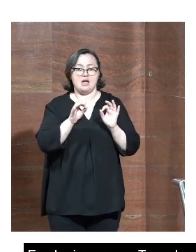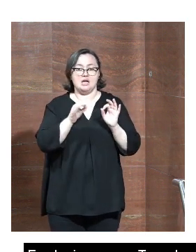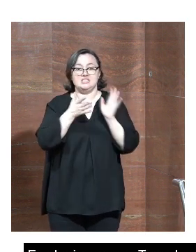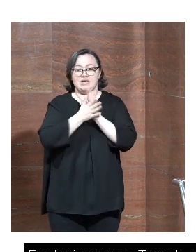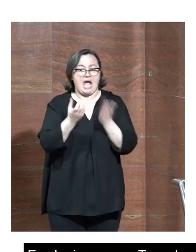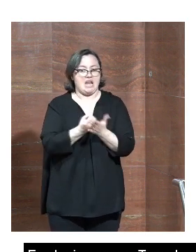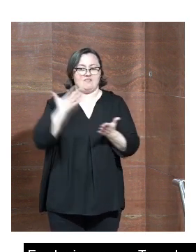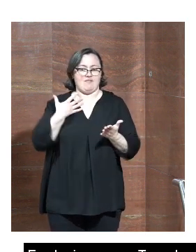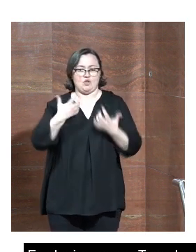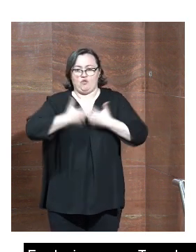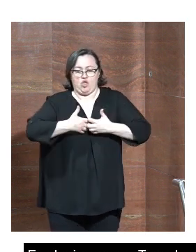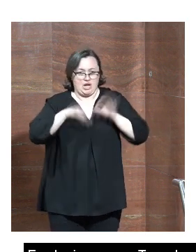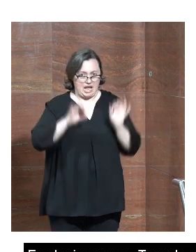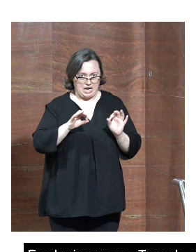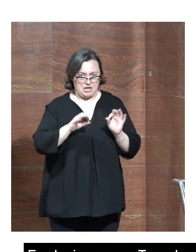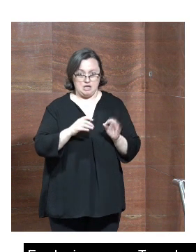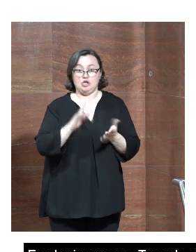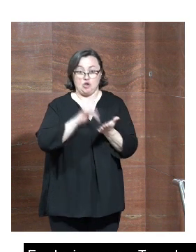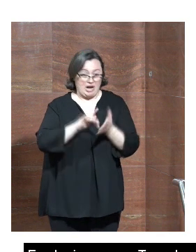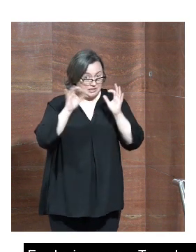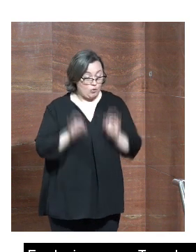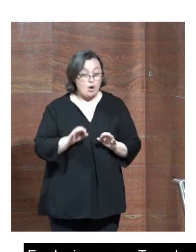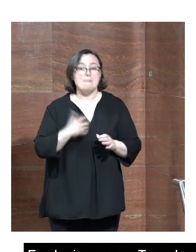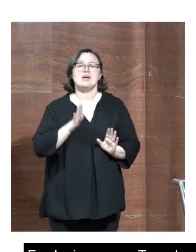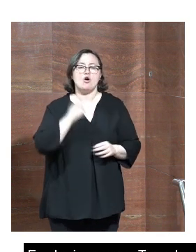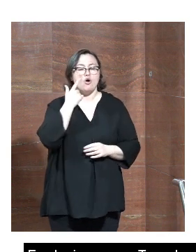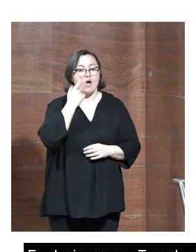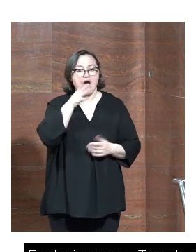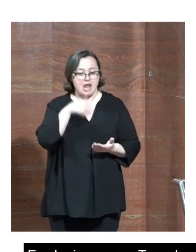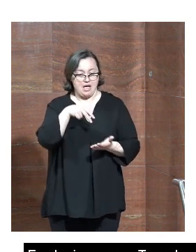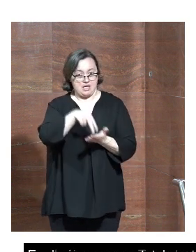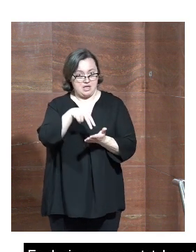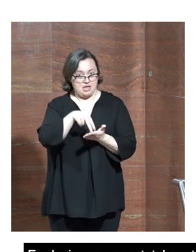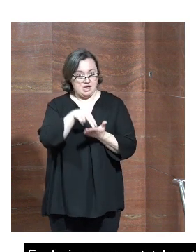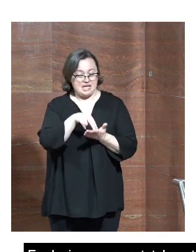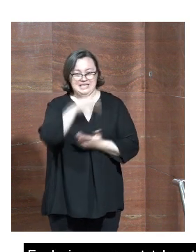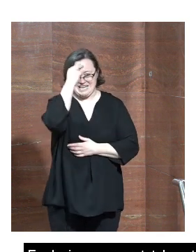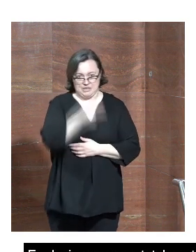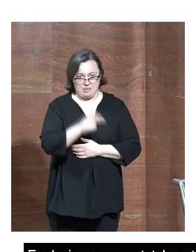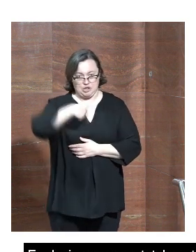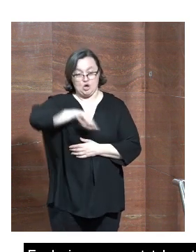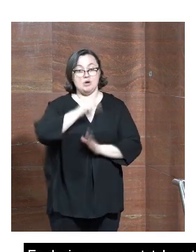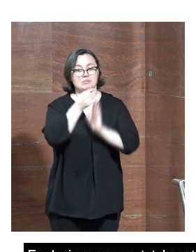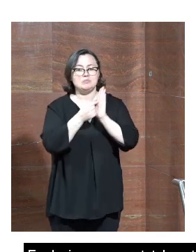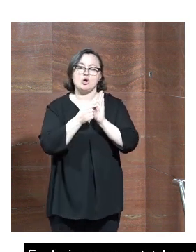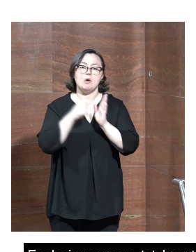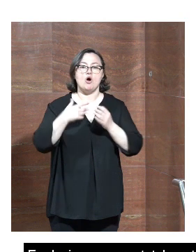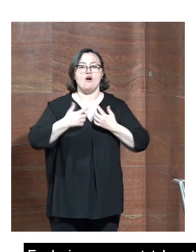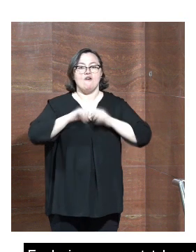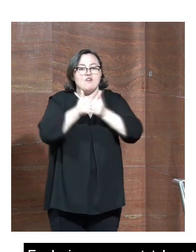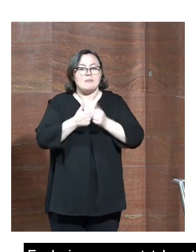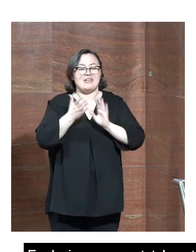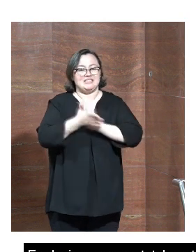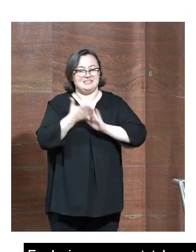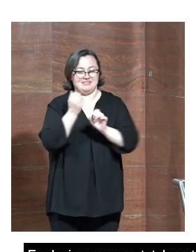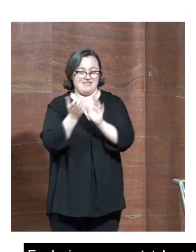unos analfabetos, es así, pero respetemos y creemos una serie de 3 velocidades. La